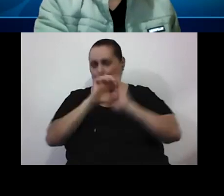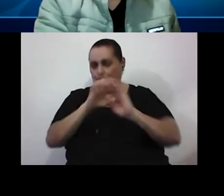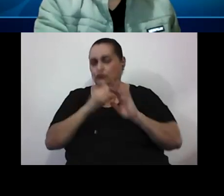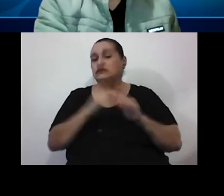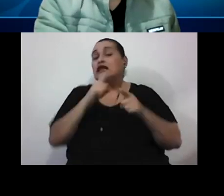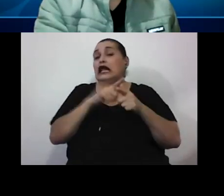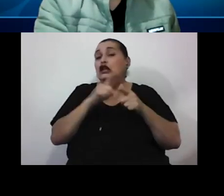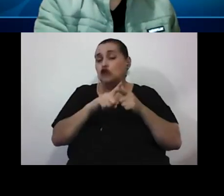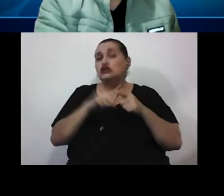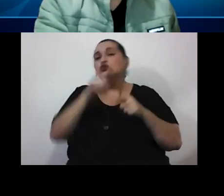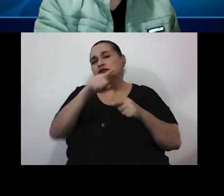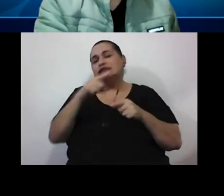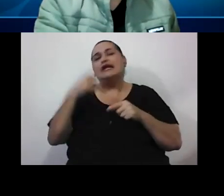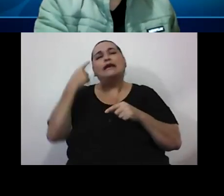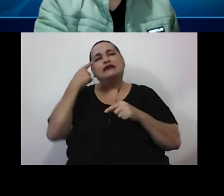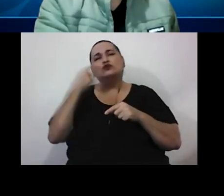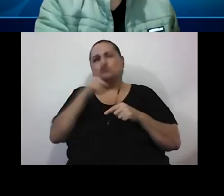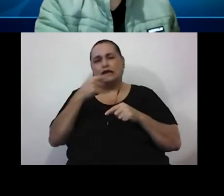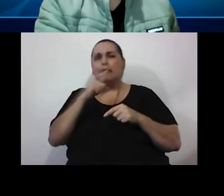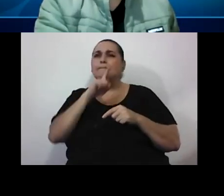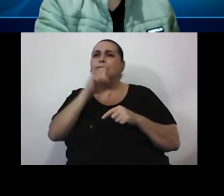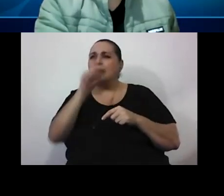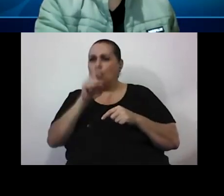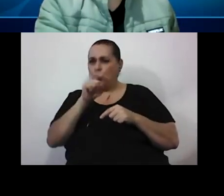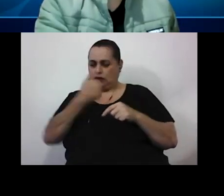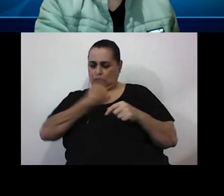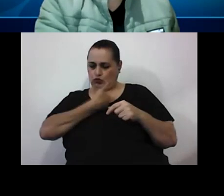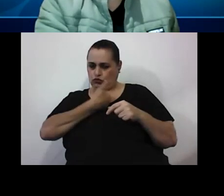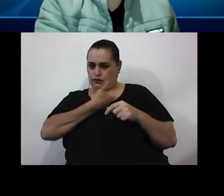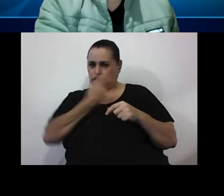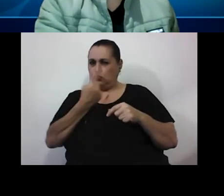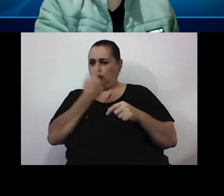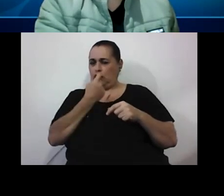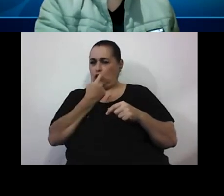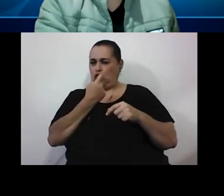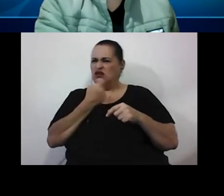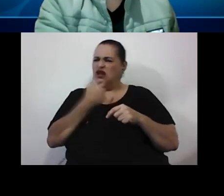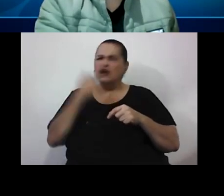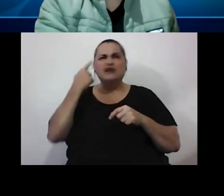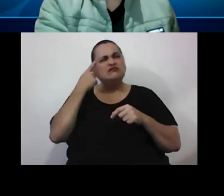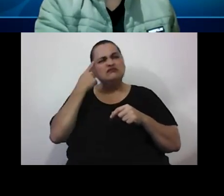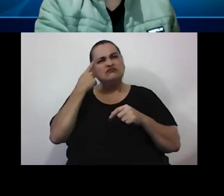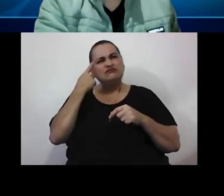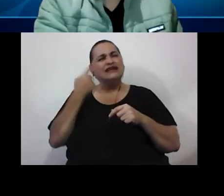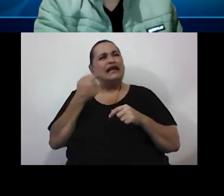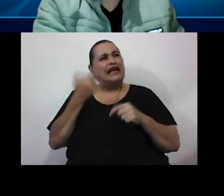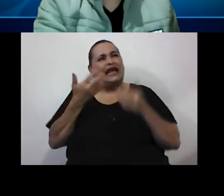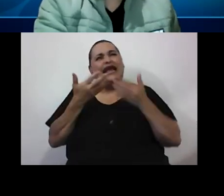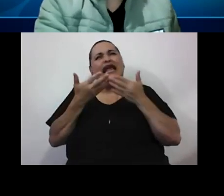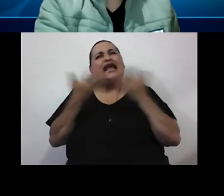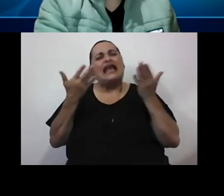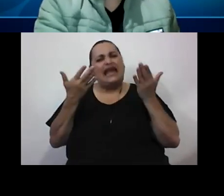Entonces haga usted la siguiente pregunta para usted mismo. Para usted mismo, ¿qué desea que esta alumna o alumna